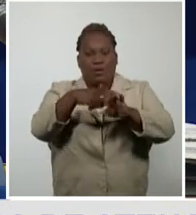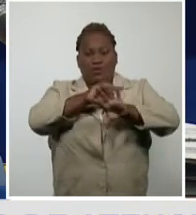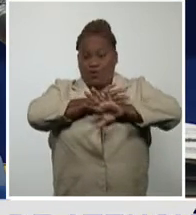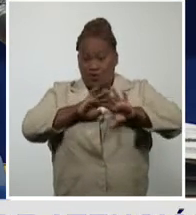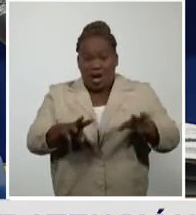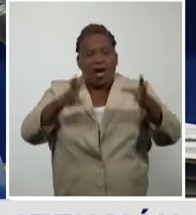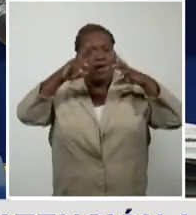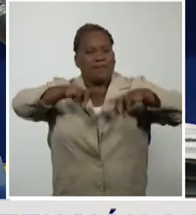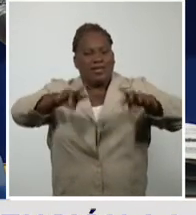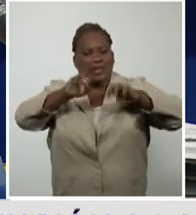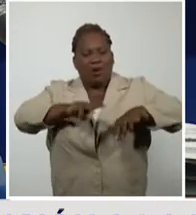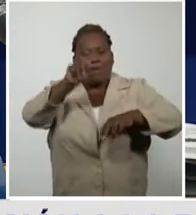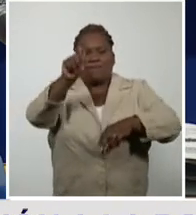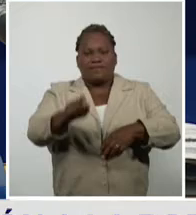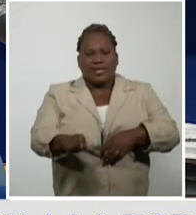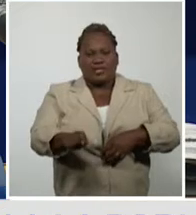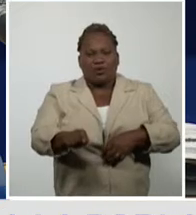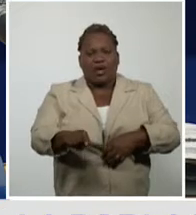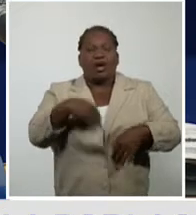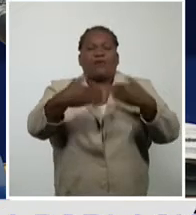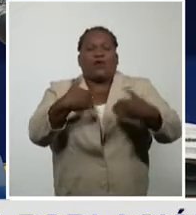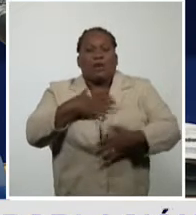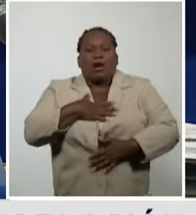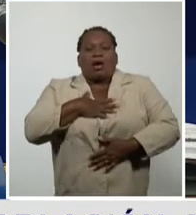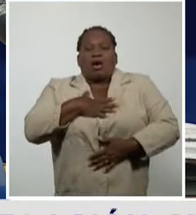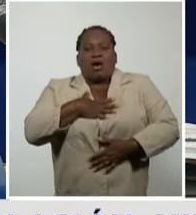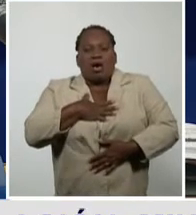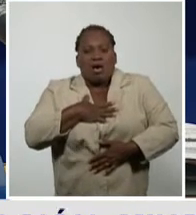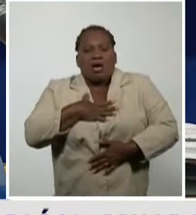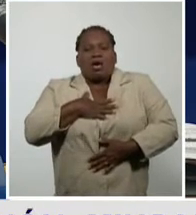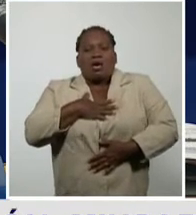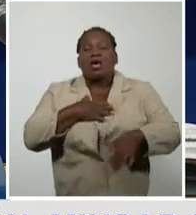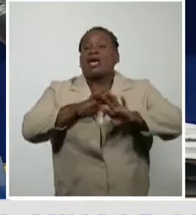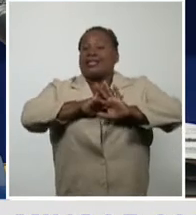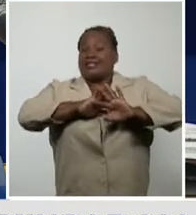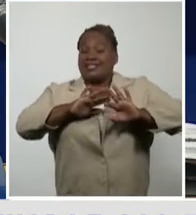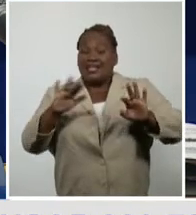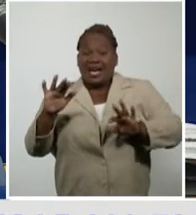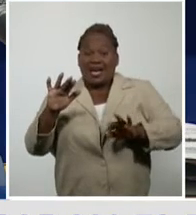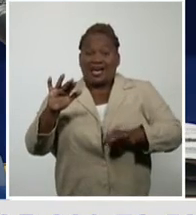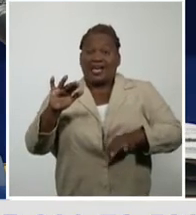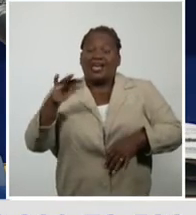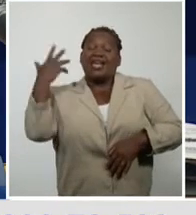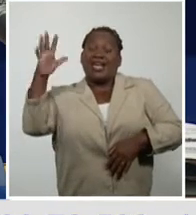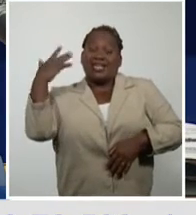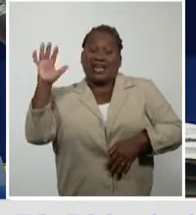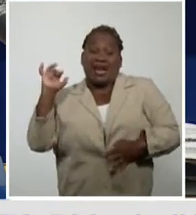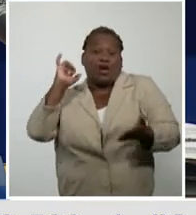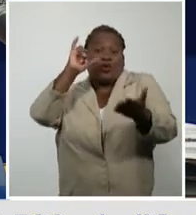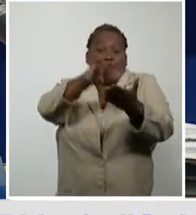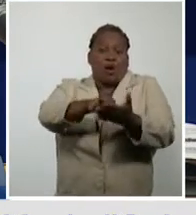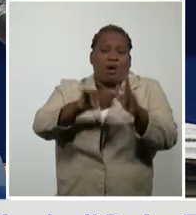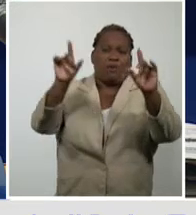personas con sintomatología respiratoria. Ya los extranjeros que llegan cada vez son menos.